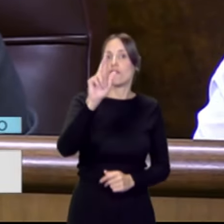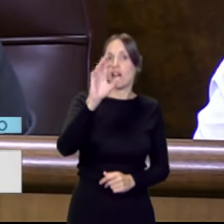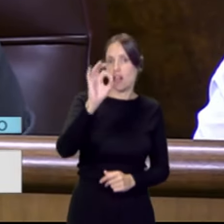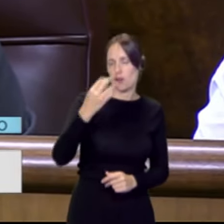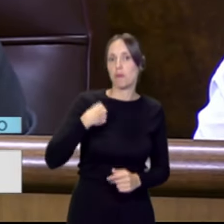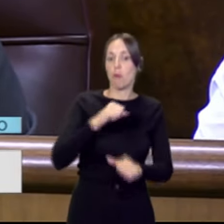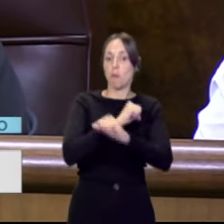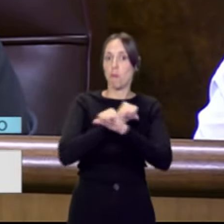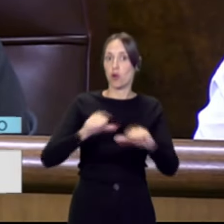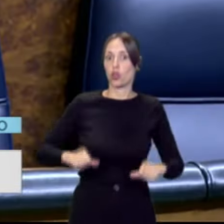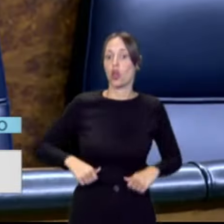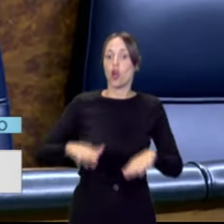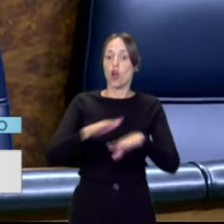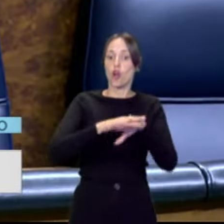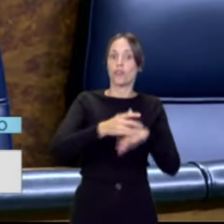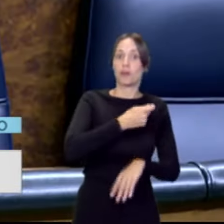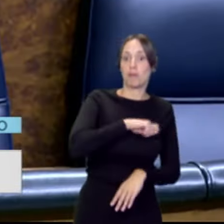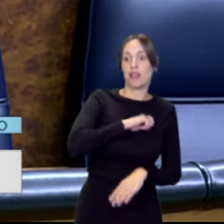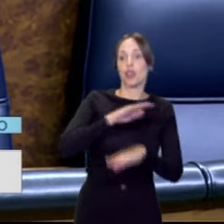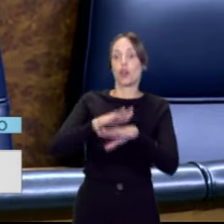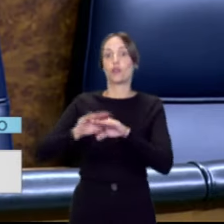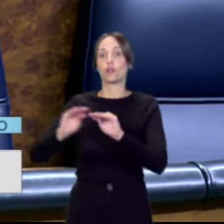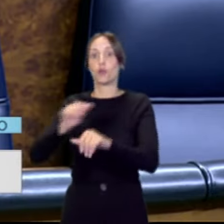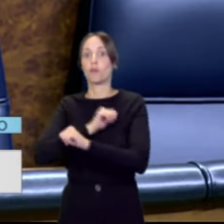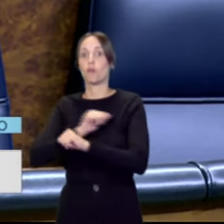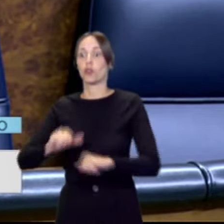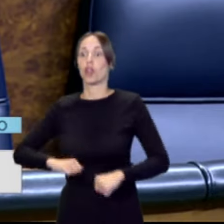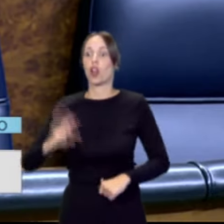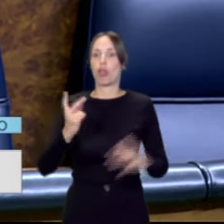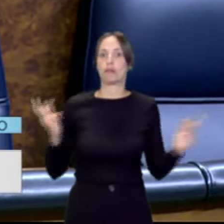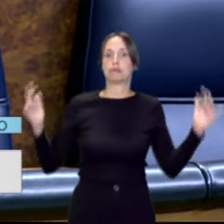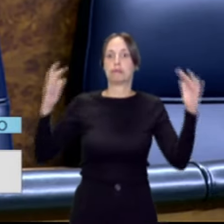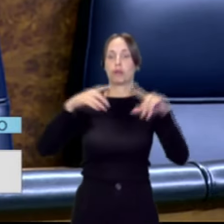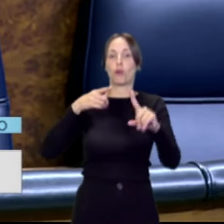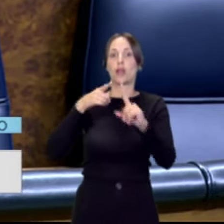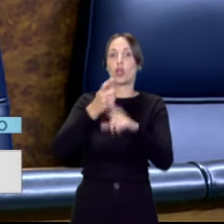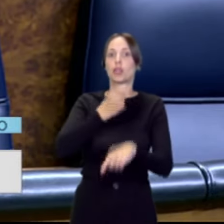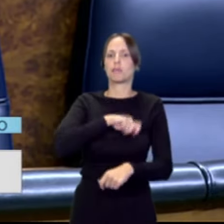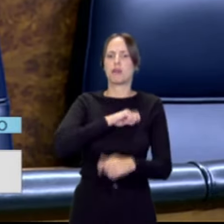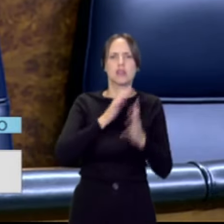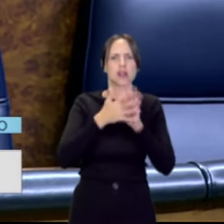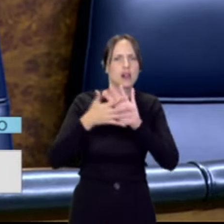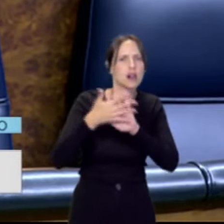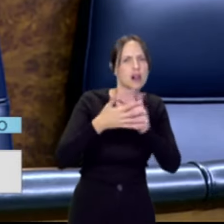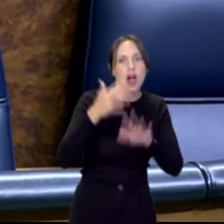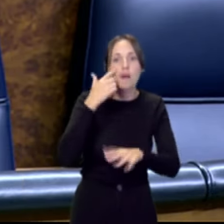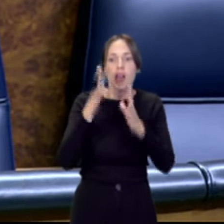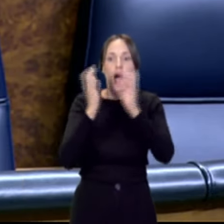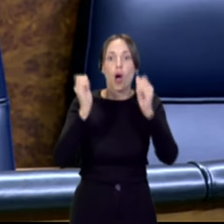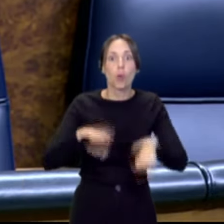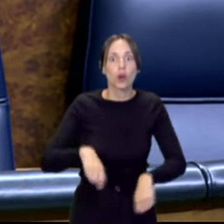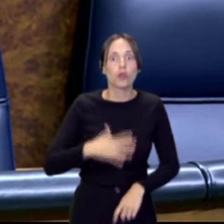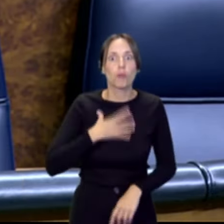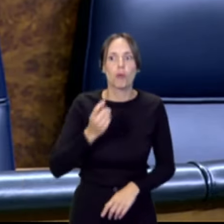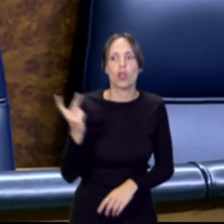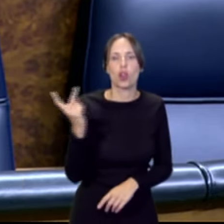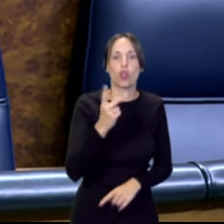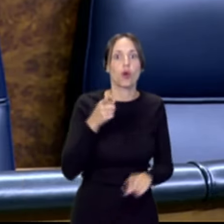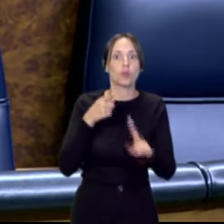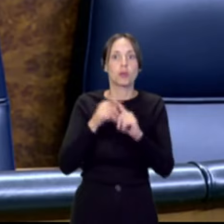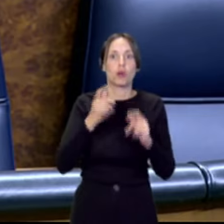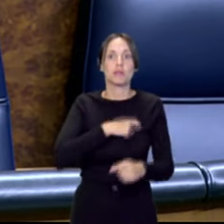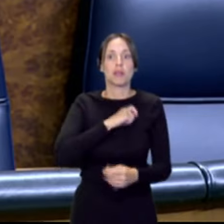Portugal, trabajando por España. Igual esto le resulta extraño, trabajando por España y llegando a acuerdos con Portugal. Mire, hablan ustedes